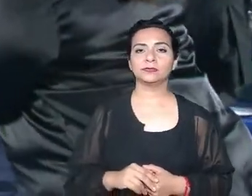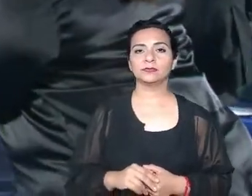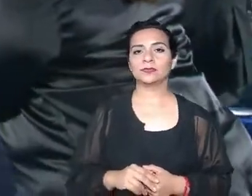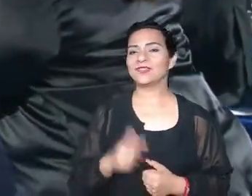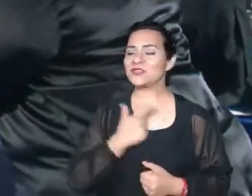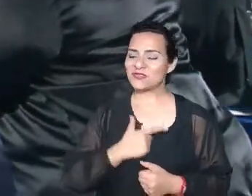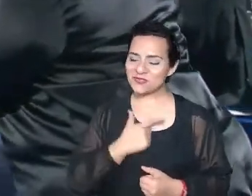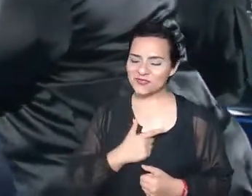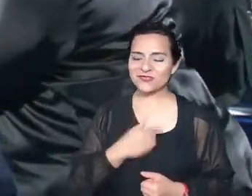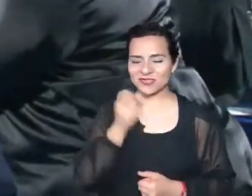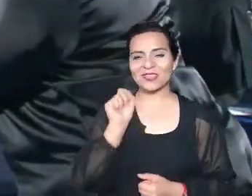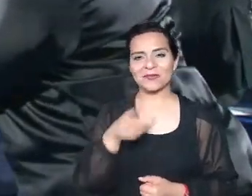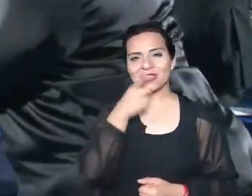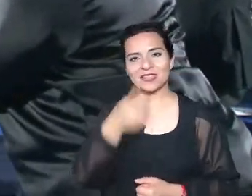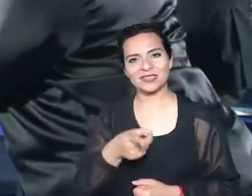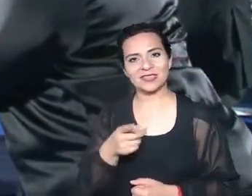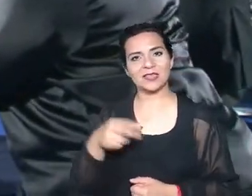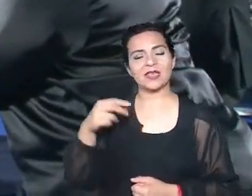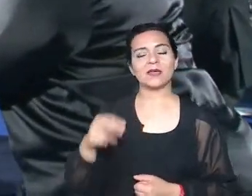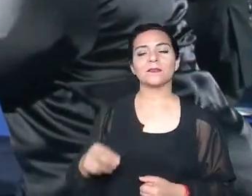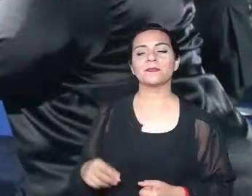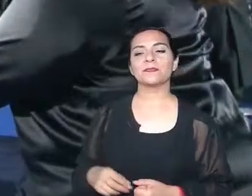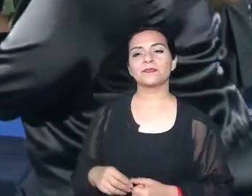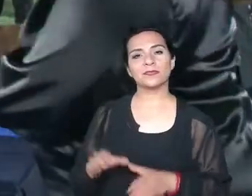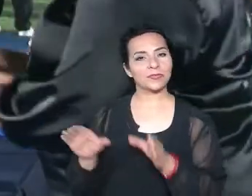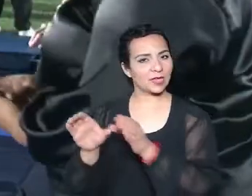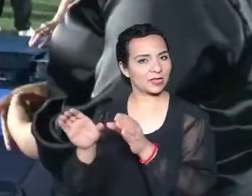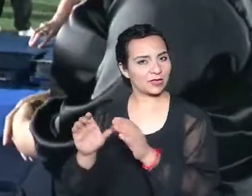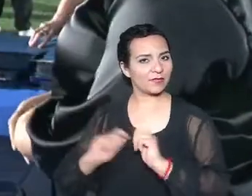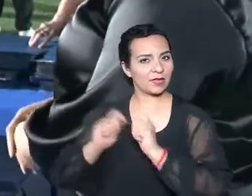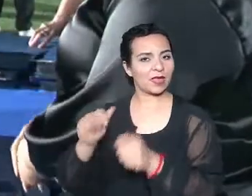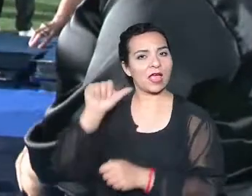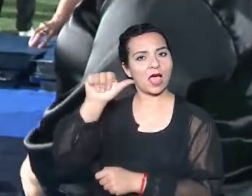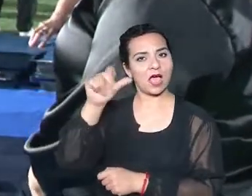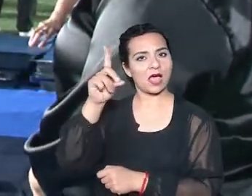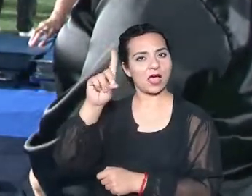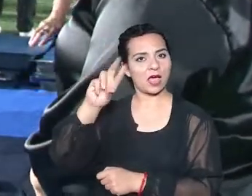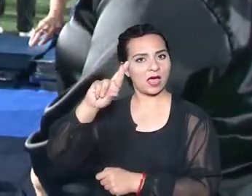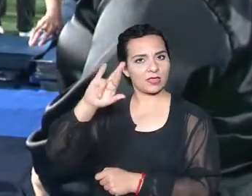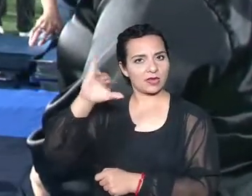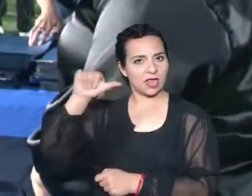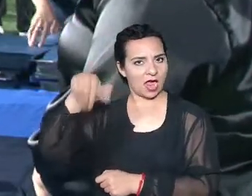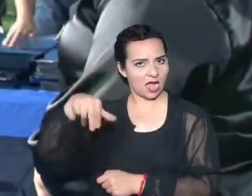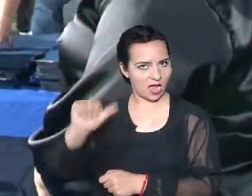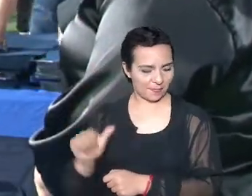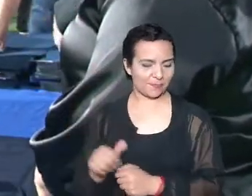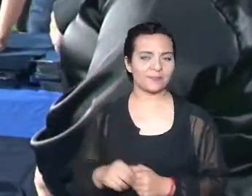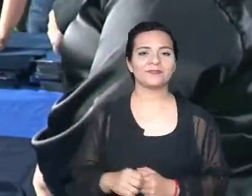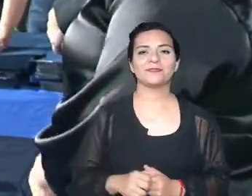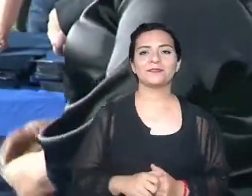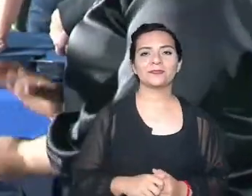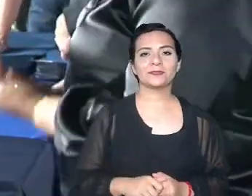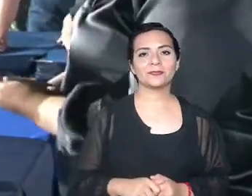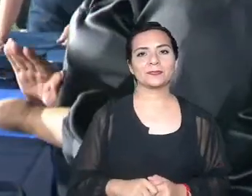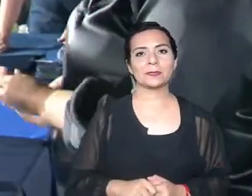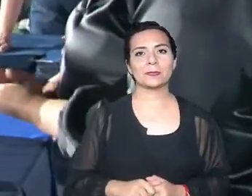Con gusto también mencionamos para que reciba su reconocimiento a Adriana Adamari Cervantes Méndez.